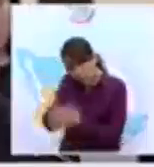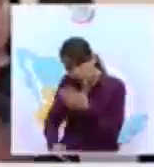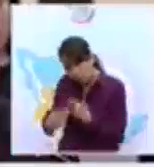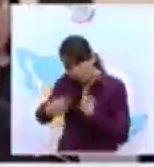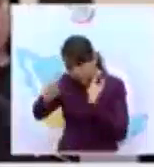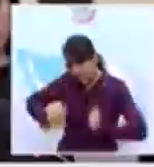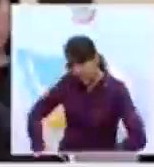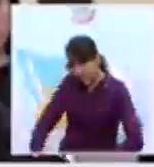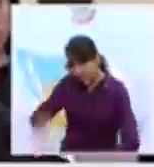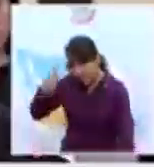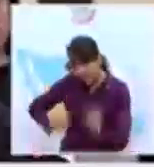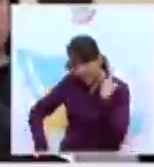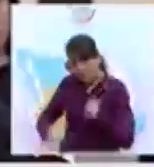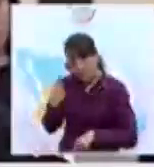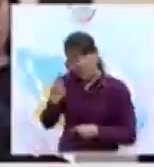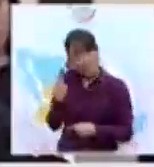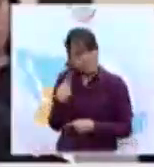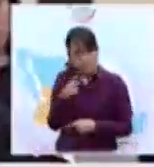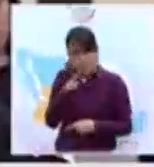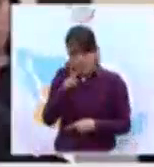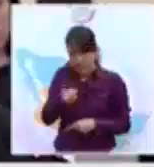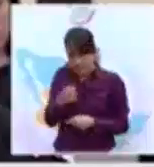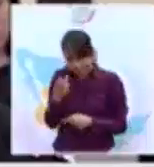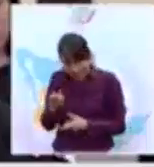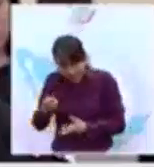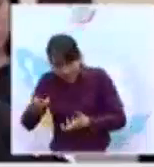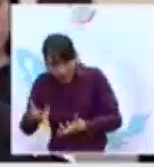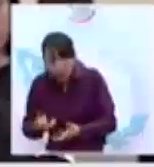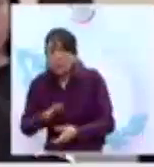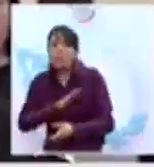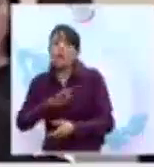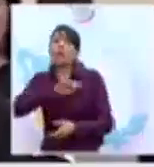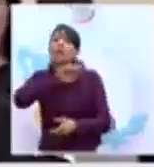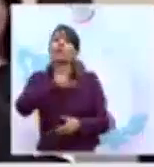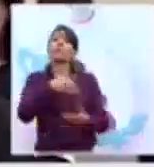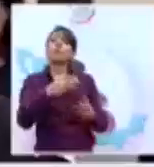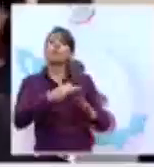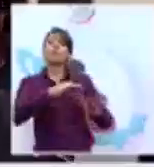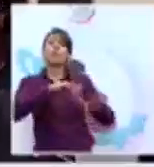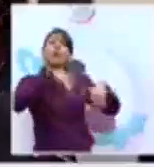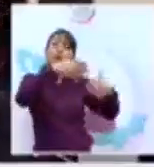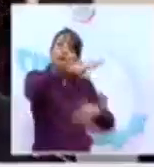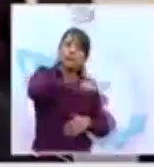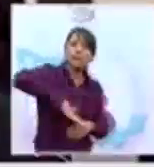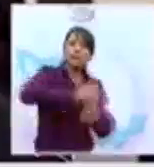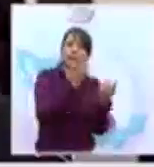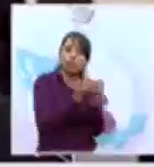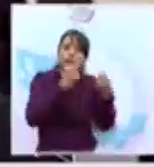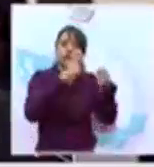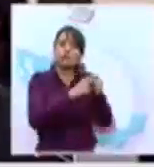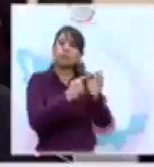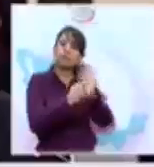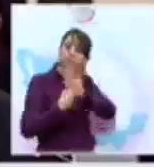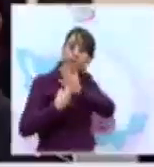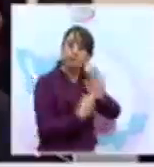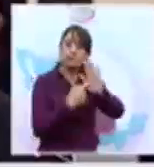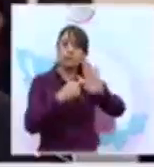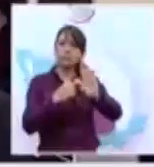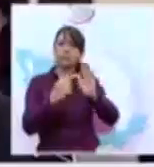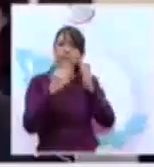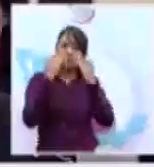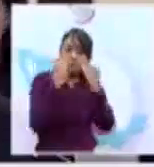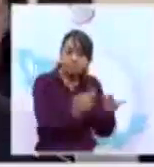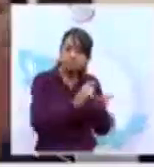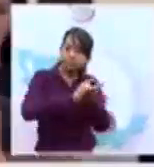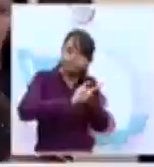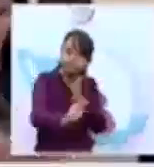sea absolutamente transparente a la sociedad, ¿no? Yo creo que esos conceptos modernos, ¿no?, son los que tenemos que asumir.